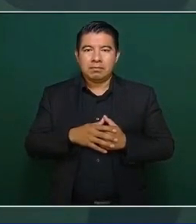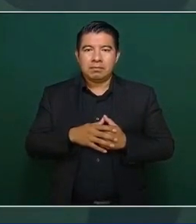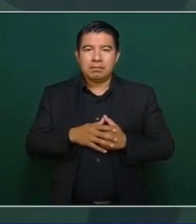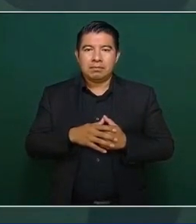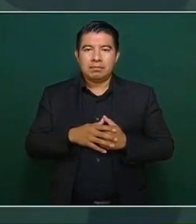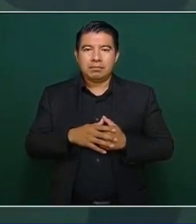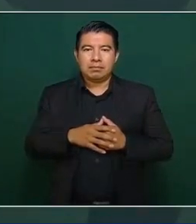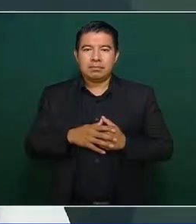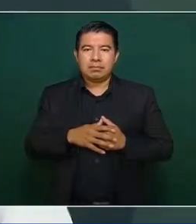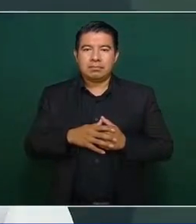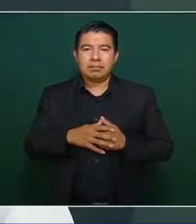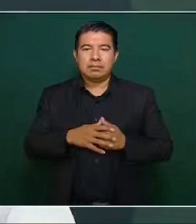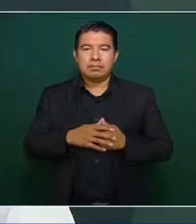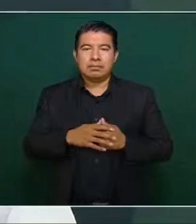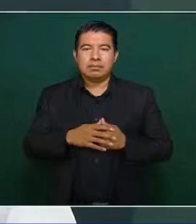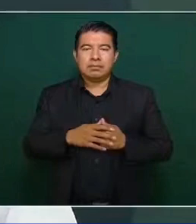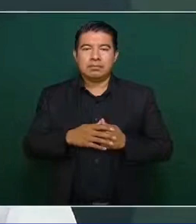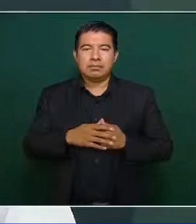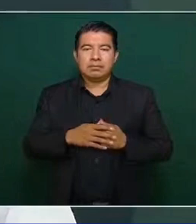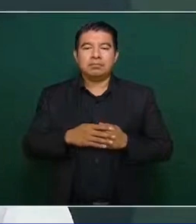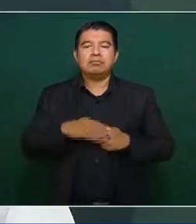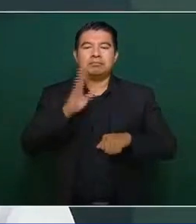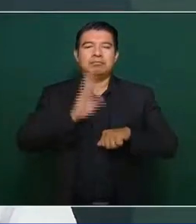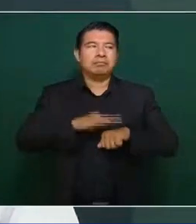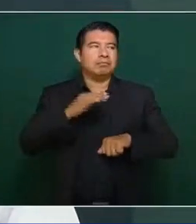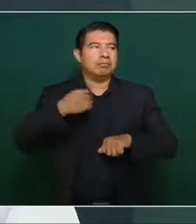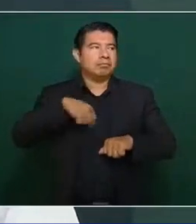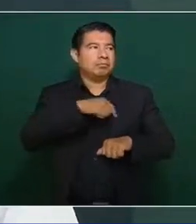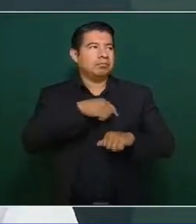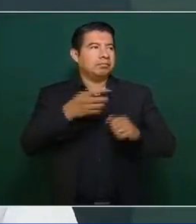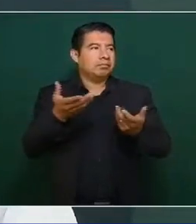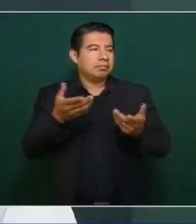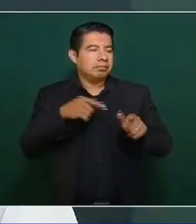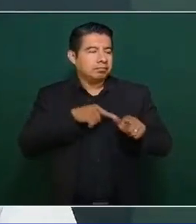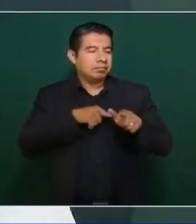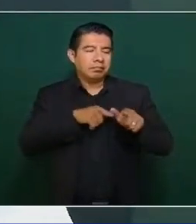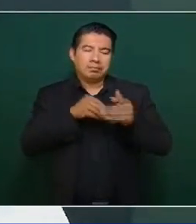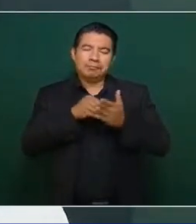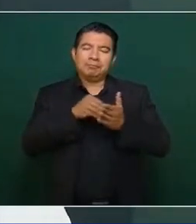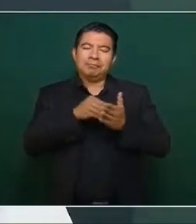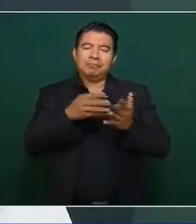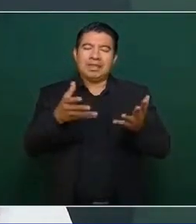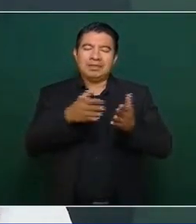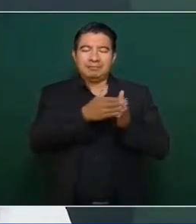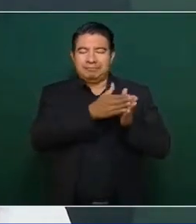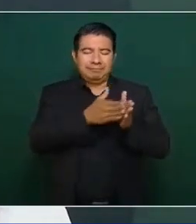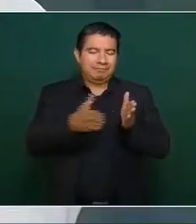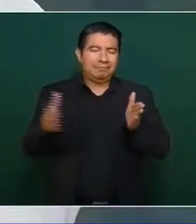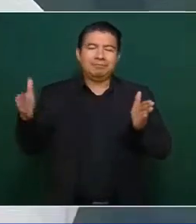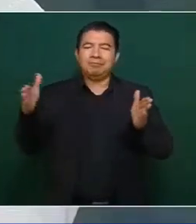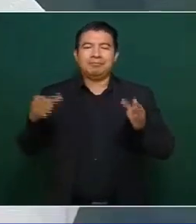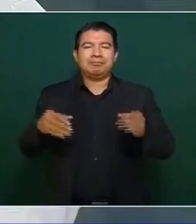más en el tiempo que estamos viviendo. Antes era muy difícil